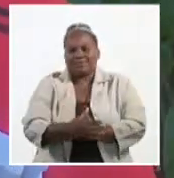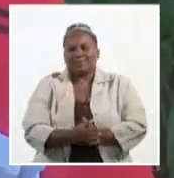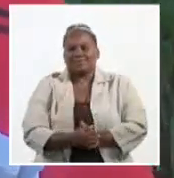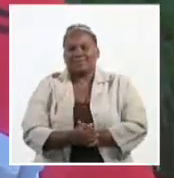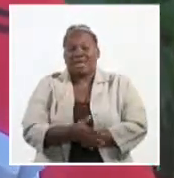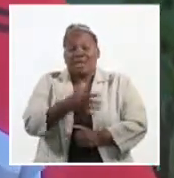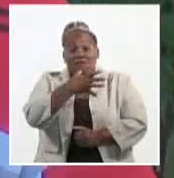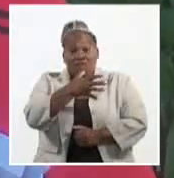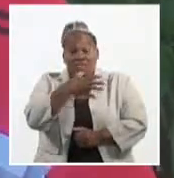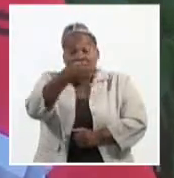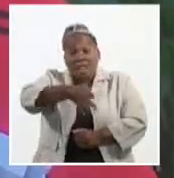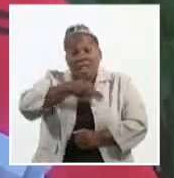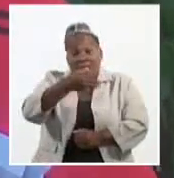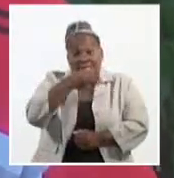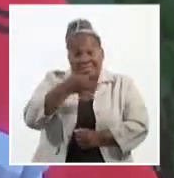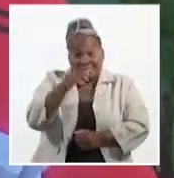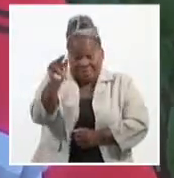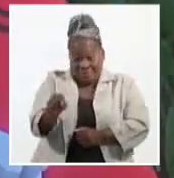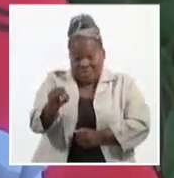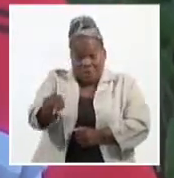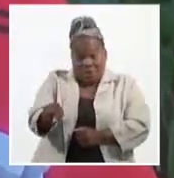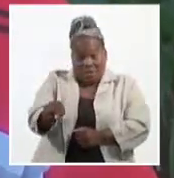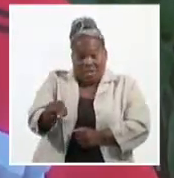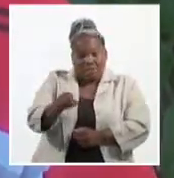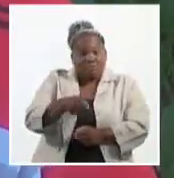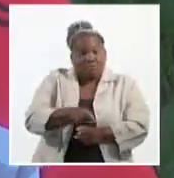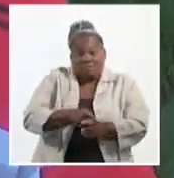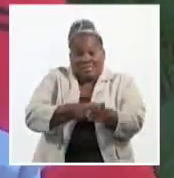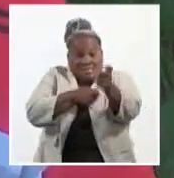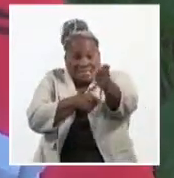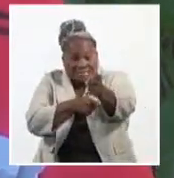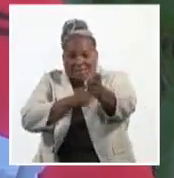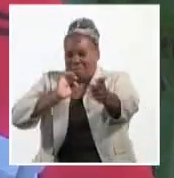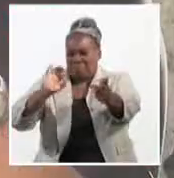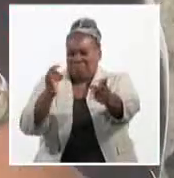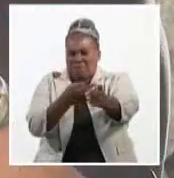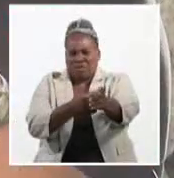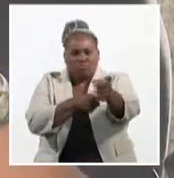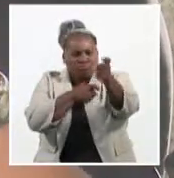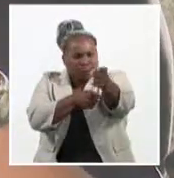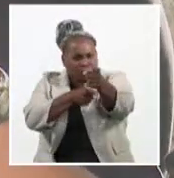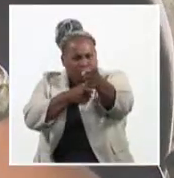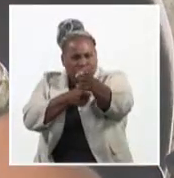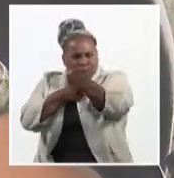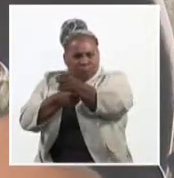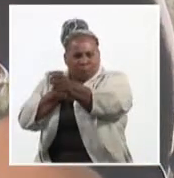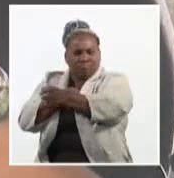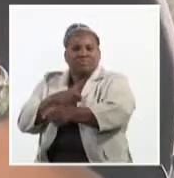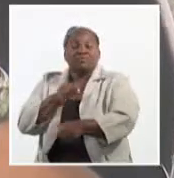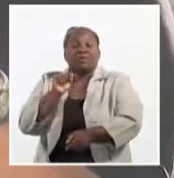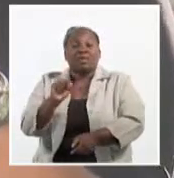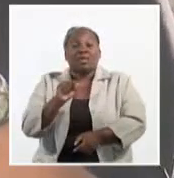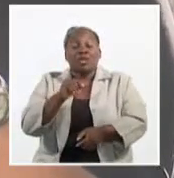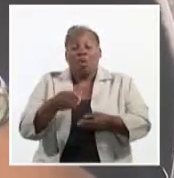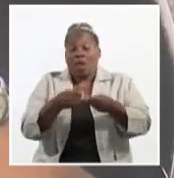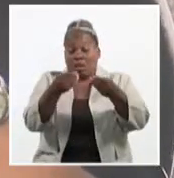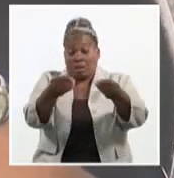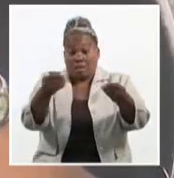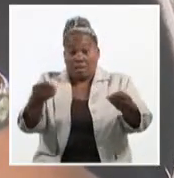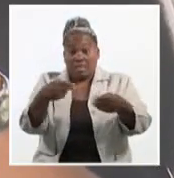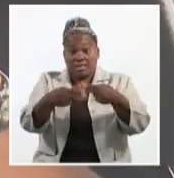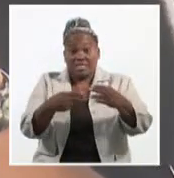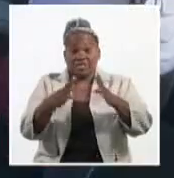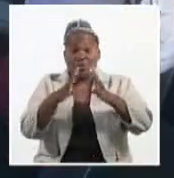Fidel lo describe como uno de los mejores tiradores que tenía él en la sierra. El acto de entrega que se realizó en la casa natal